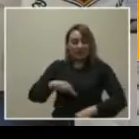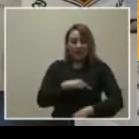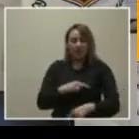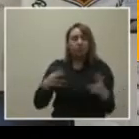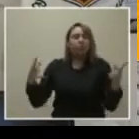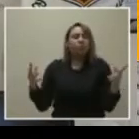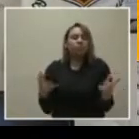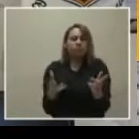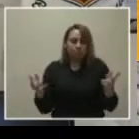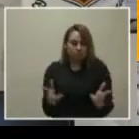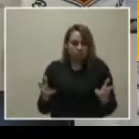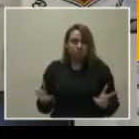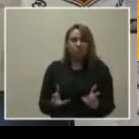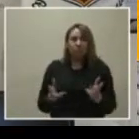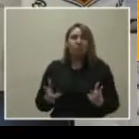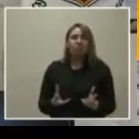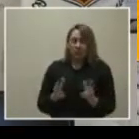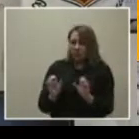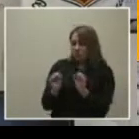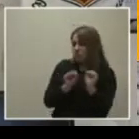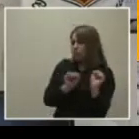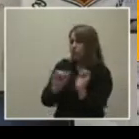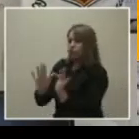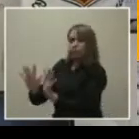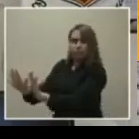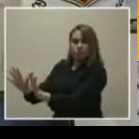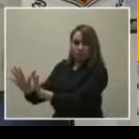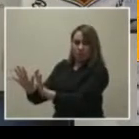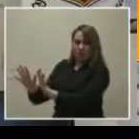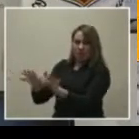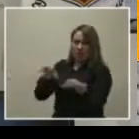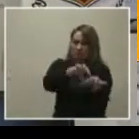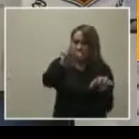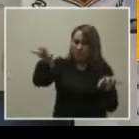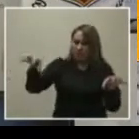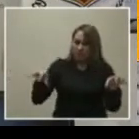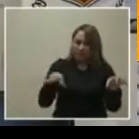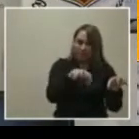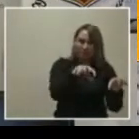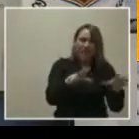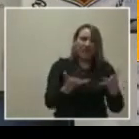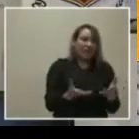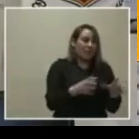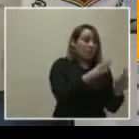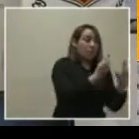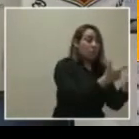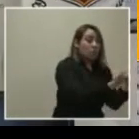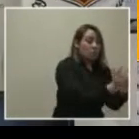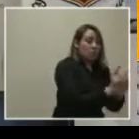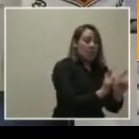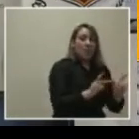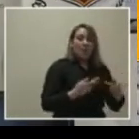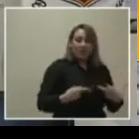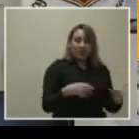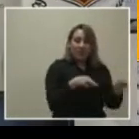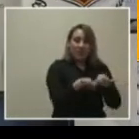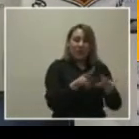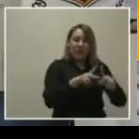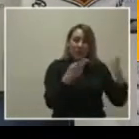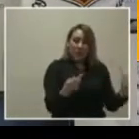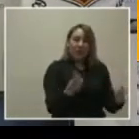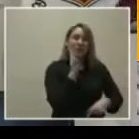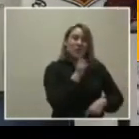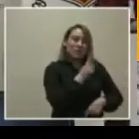realizando reuniones con todos los gremios, periodistas que así lo consideren y lo deseen, para recibir